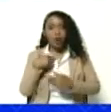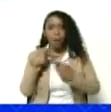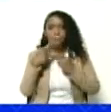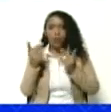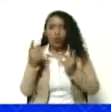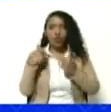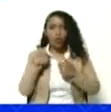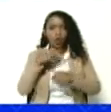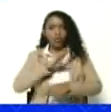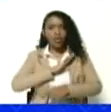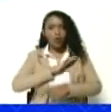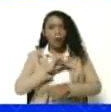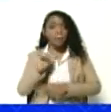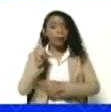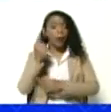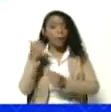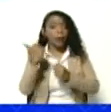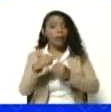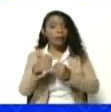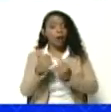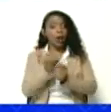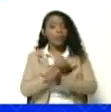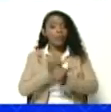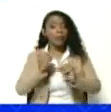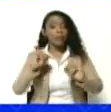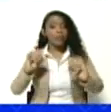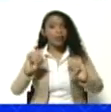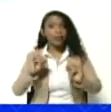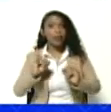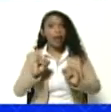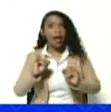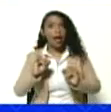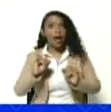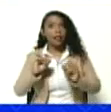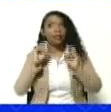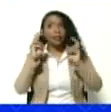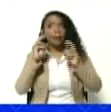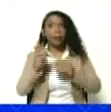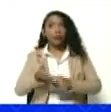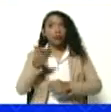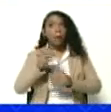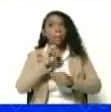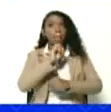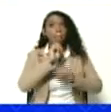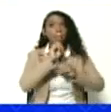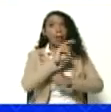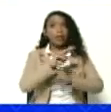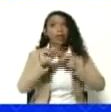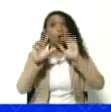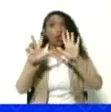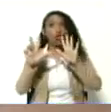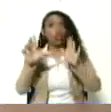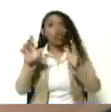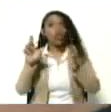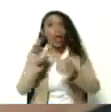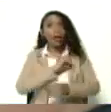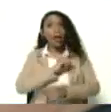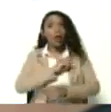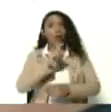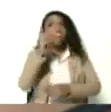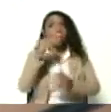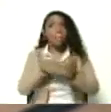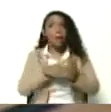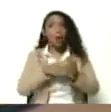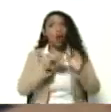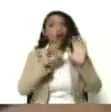los tengo. El primero, Maracaibo en la independencia, pronunciamiento del 28 de enero de 1821 por